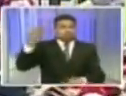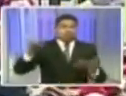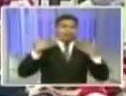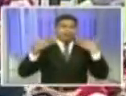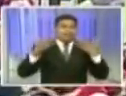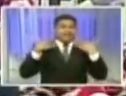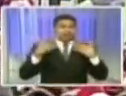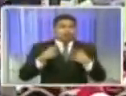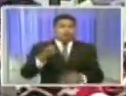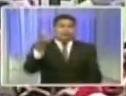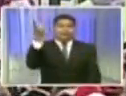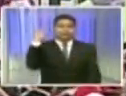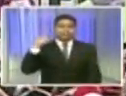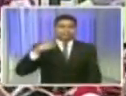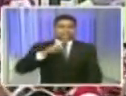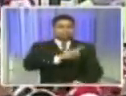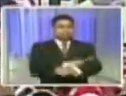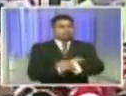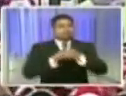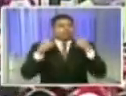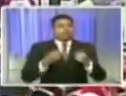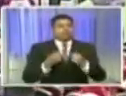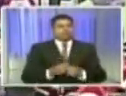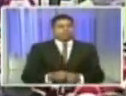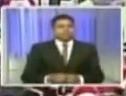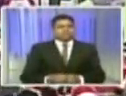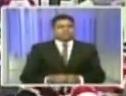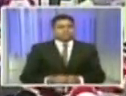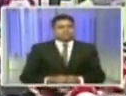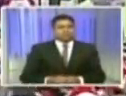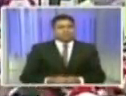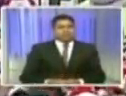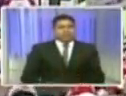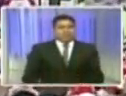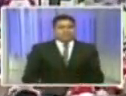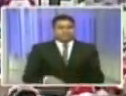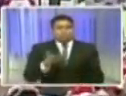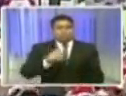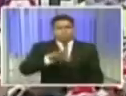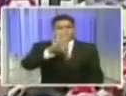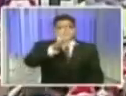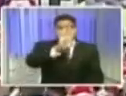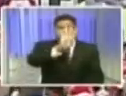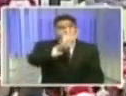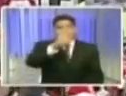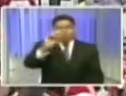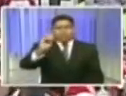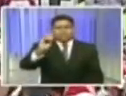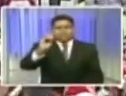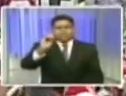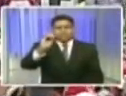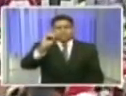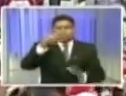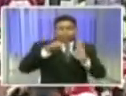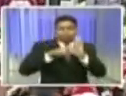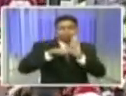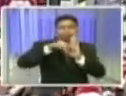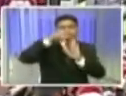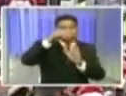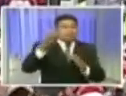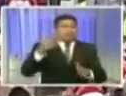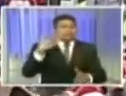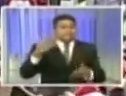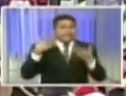ayer, y ayer fue fuerte. No debemos estar menos de 40 grados centígrados. ¿Qué dice el ministro de